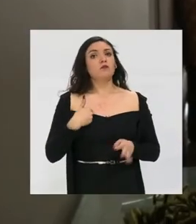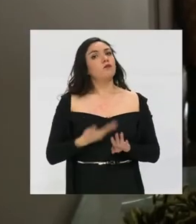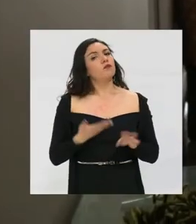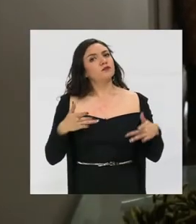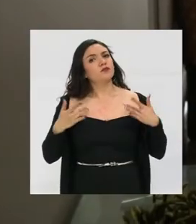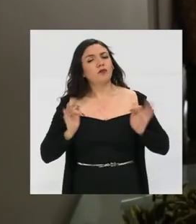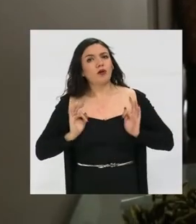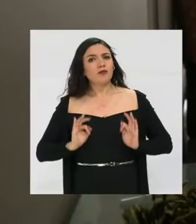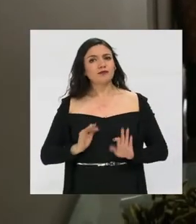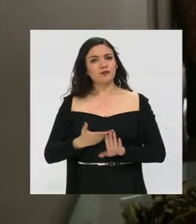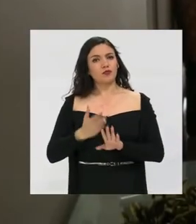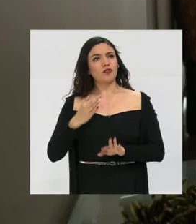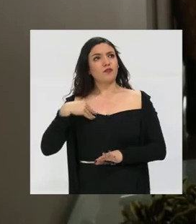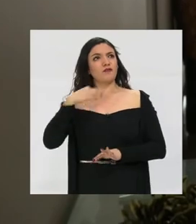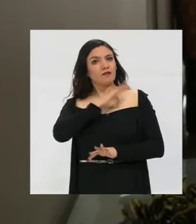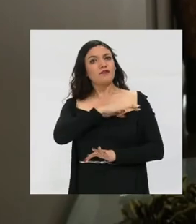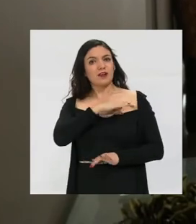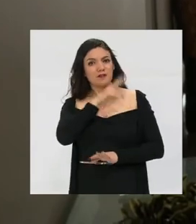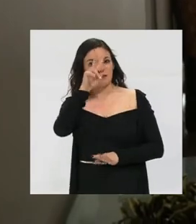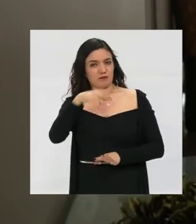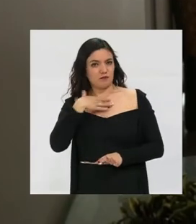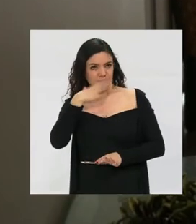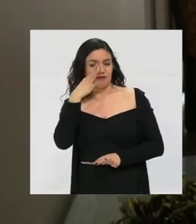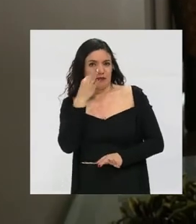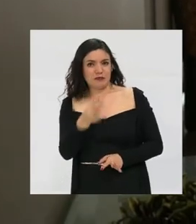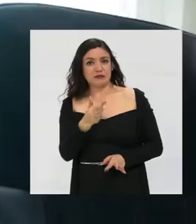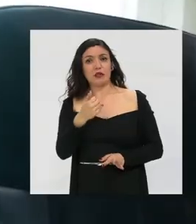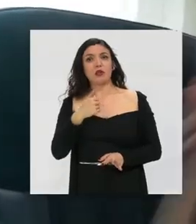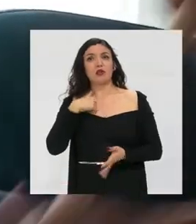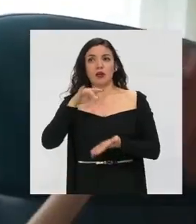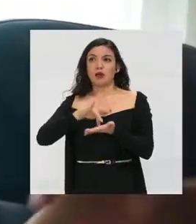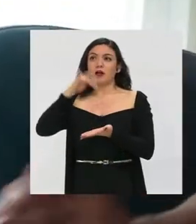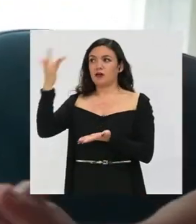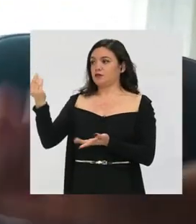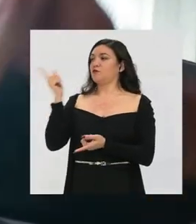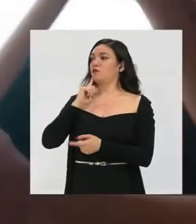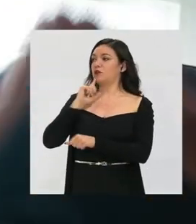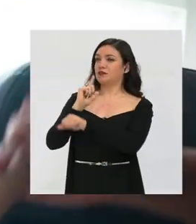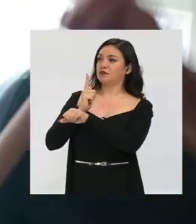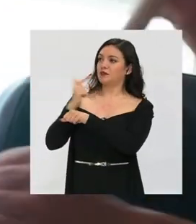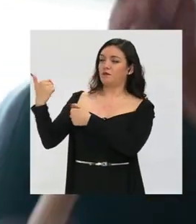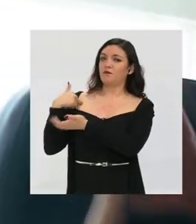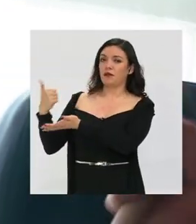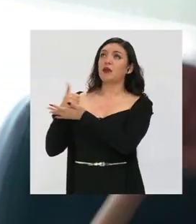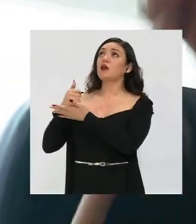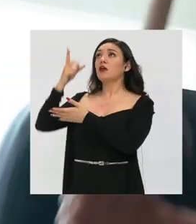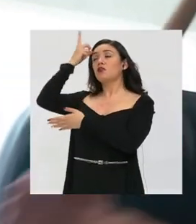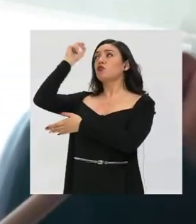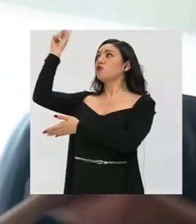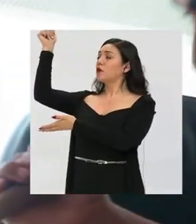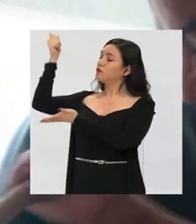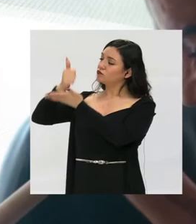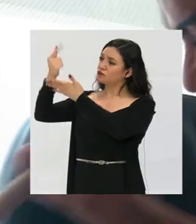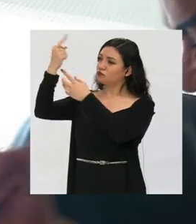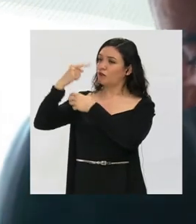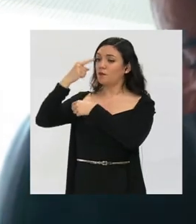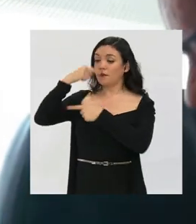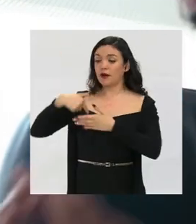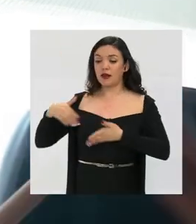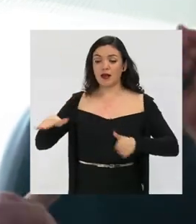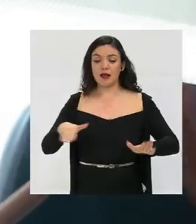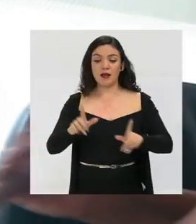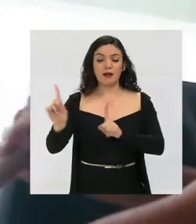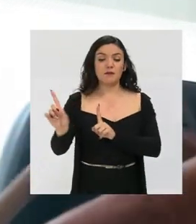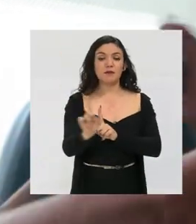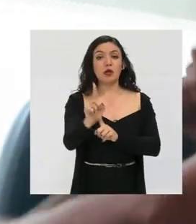todo. Y muy a gusto, que me siento muy feliz, sinceramente. Le agradezco a la licenciada, ¿verdad? Que mi